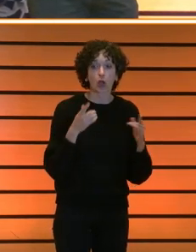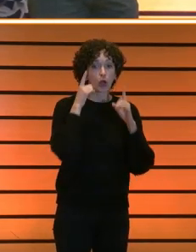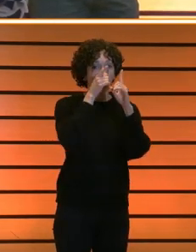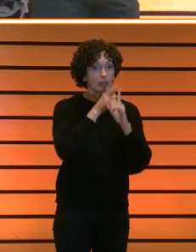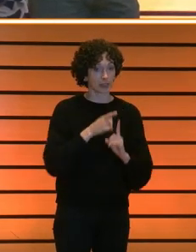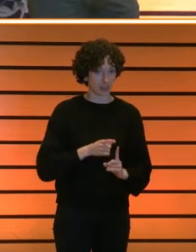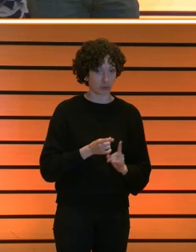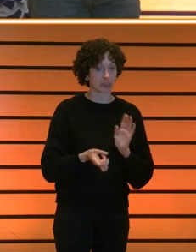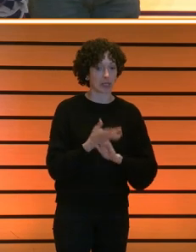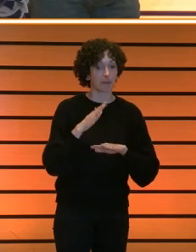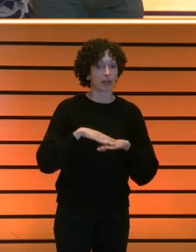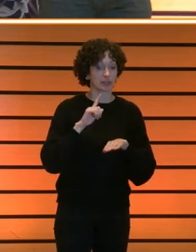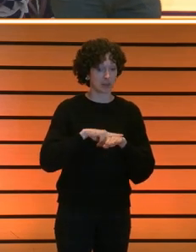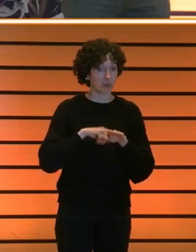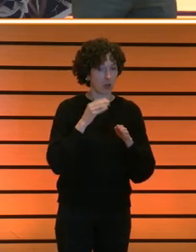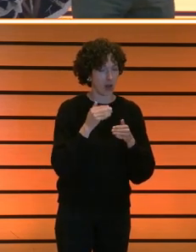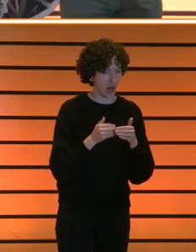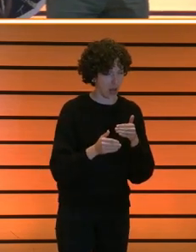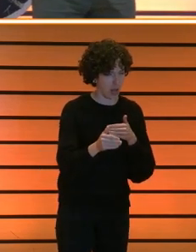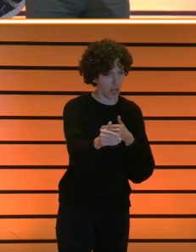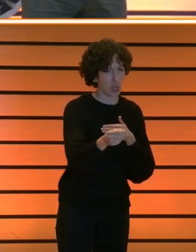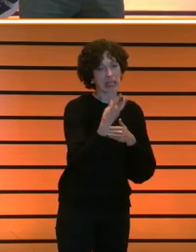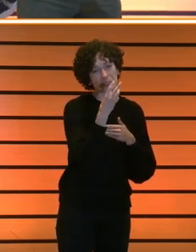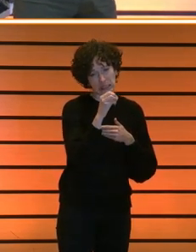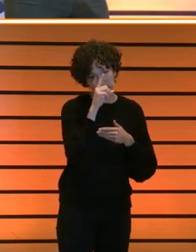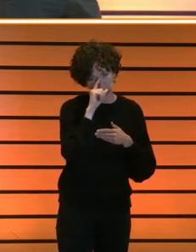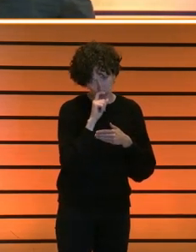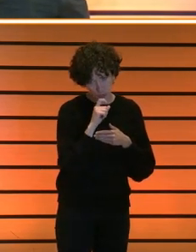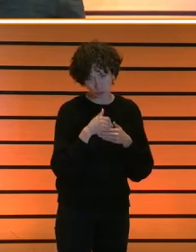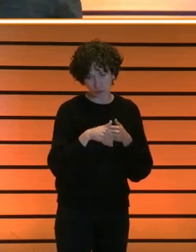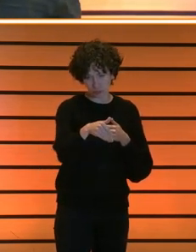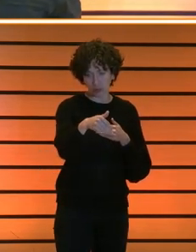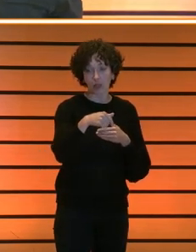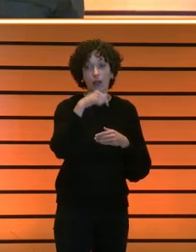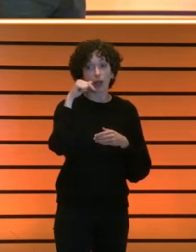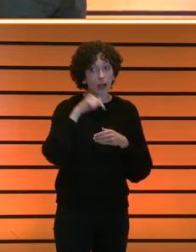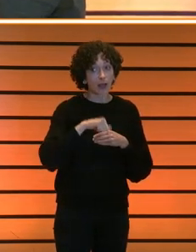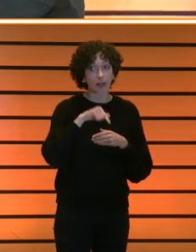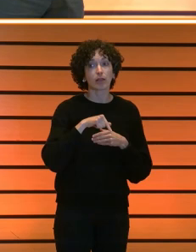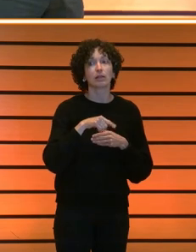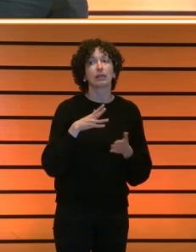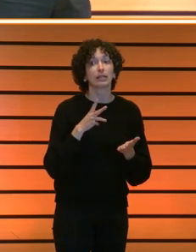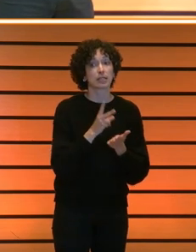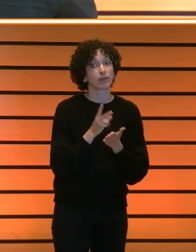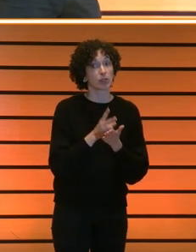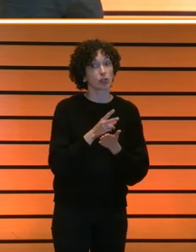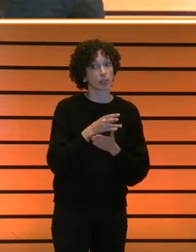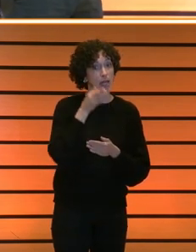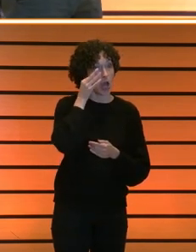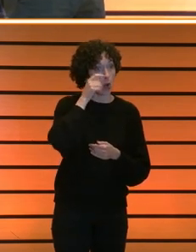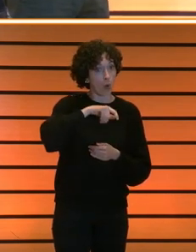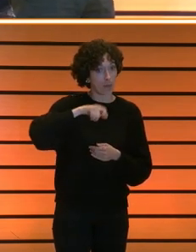a muy largo plazo a 30 años en los cuales están los grandes desafíos de la humanidad